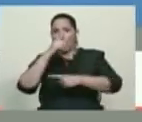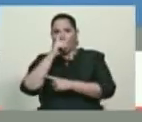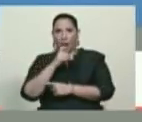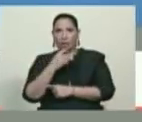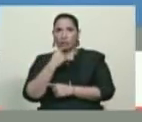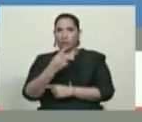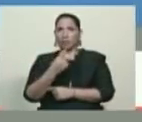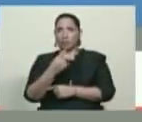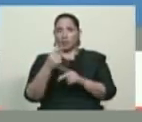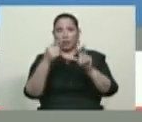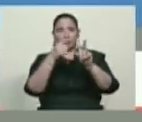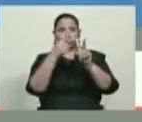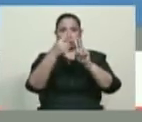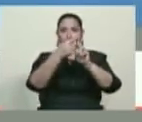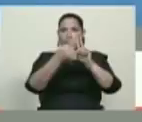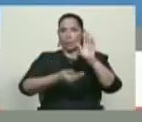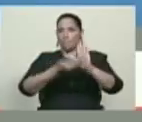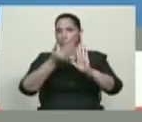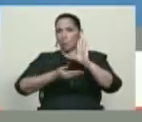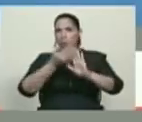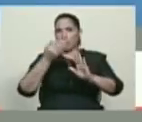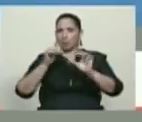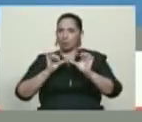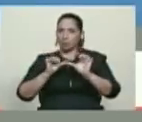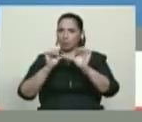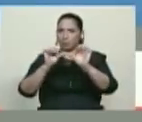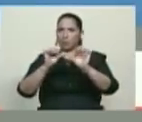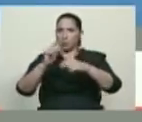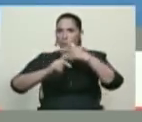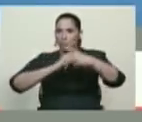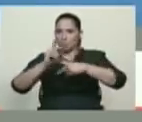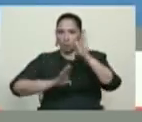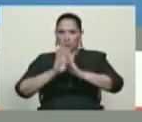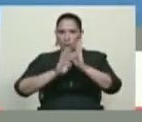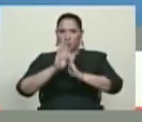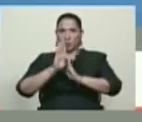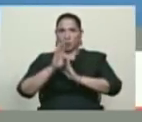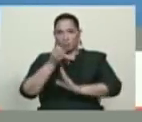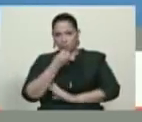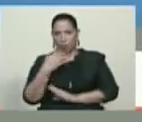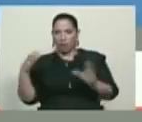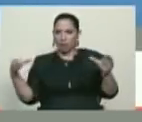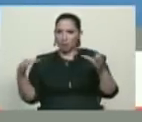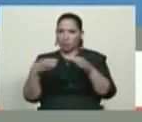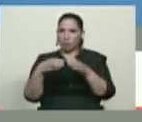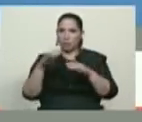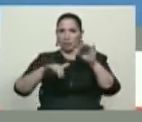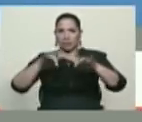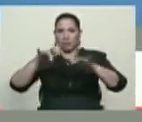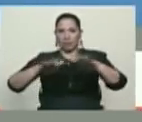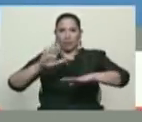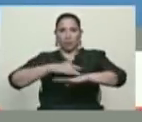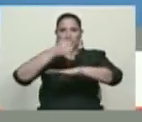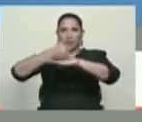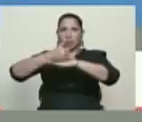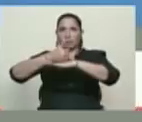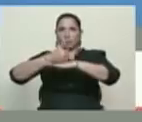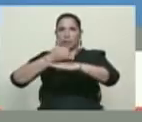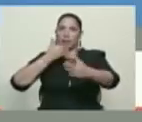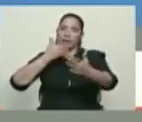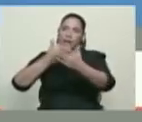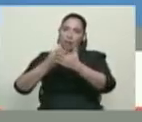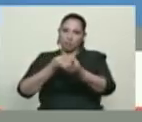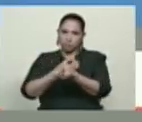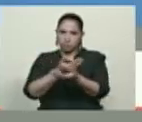dos cartas fundamentales seguiremos progresando. Muy buena reunión con el secretario general y les agradecemos